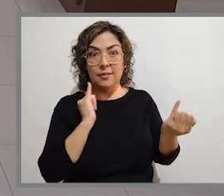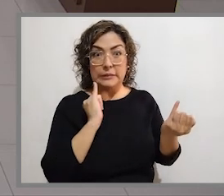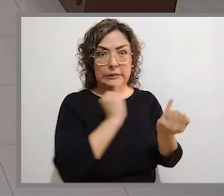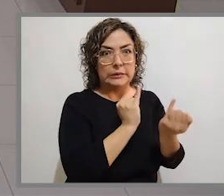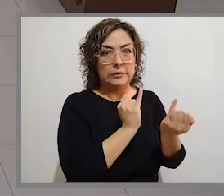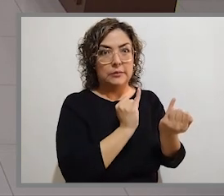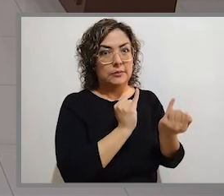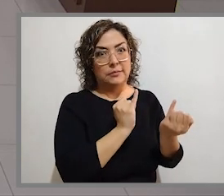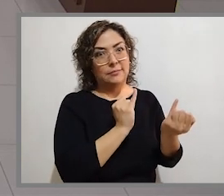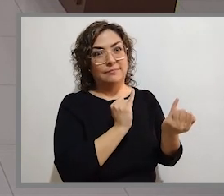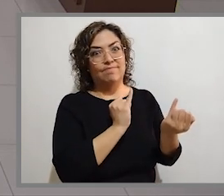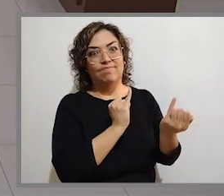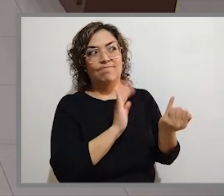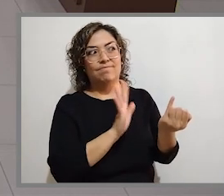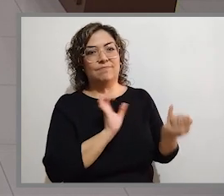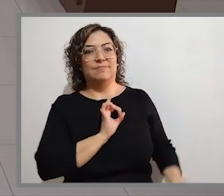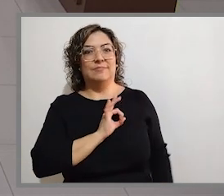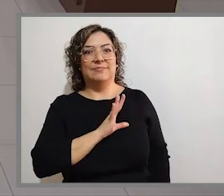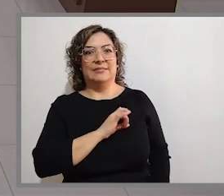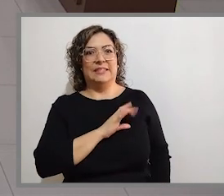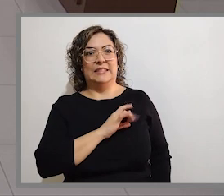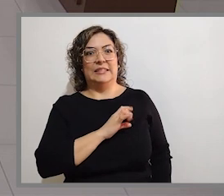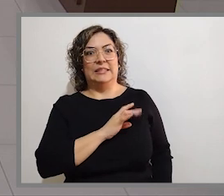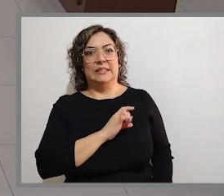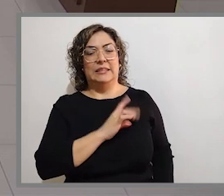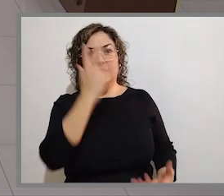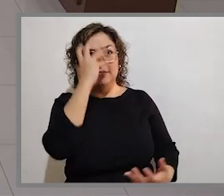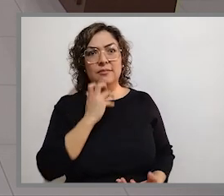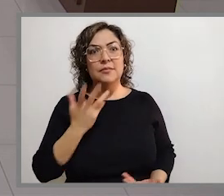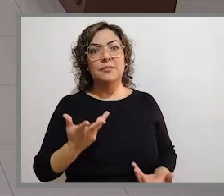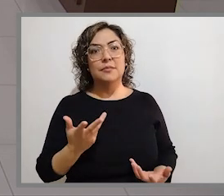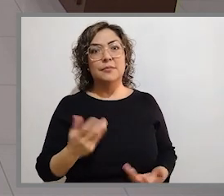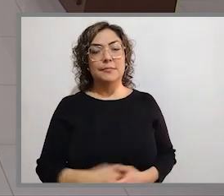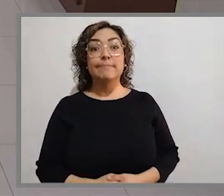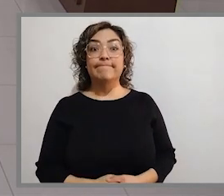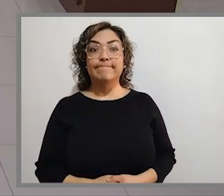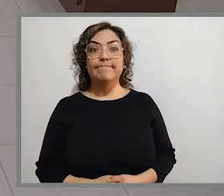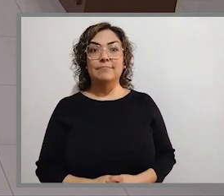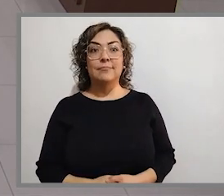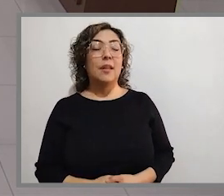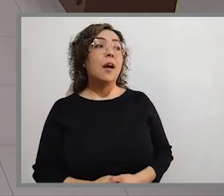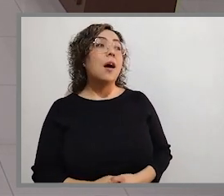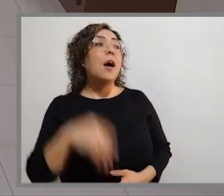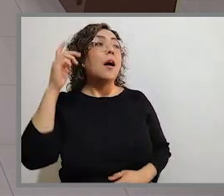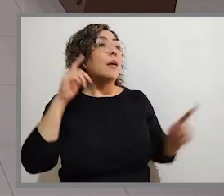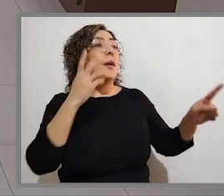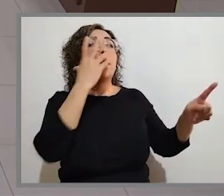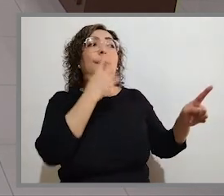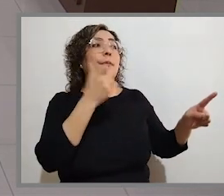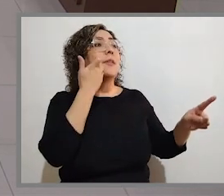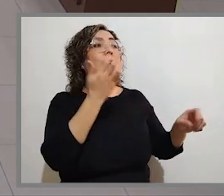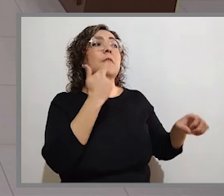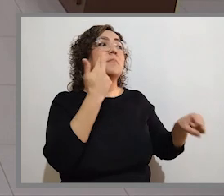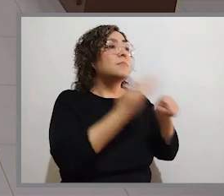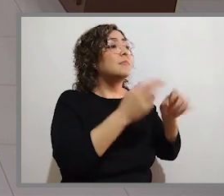O sea, se desmoralizan. Sí resulta inspirador que alguna esté, pero cuando ven que el trato